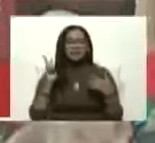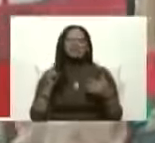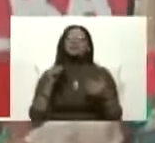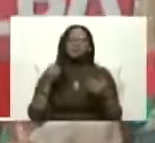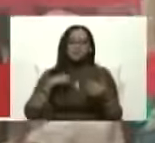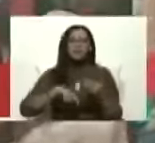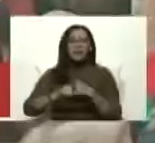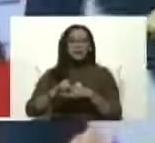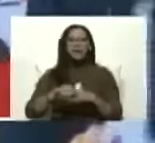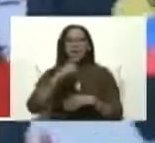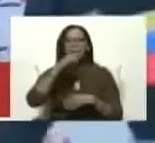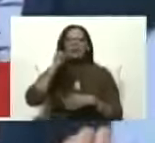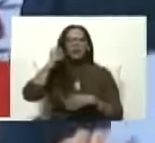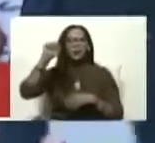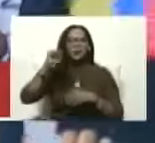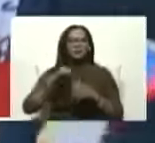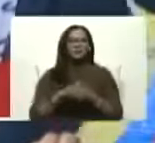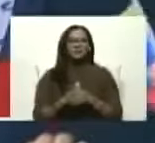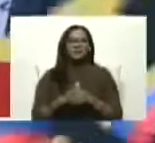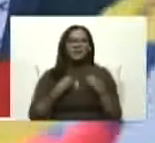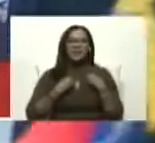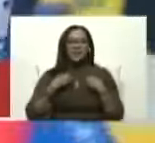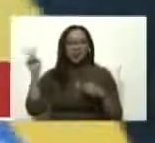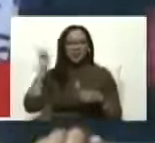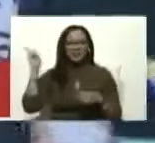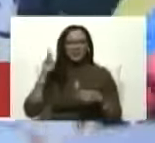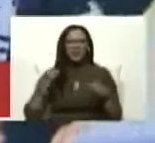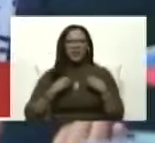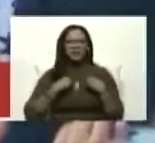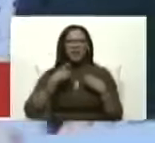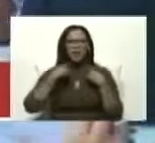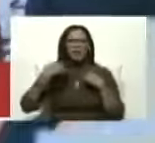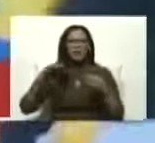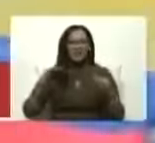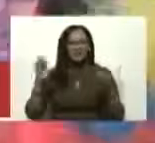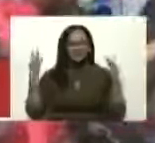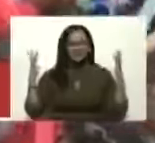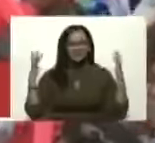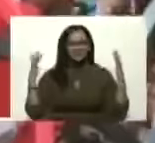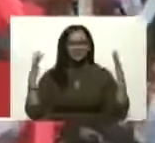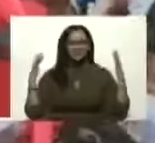será Nicolás Maduro Moro. ¡Que viva Venezuela y que viva Guatire!